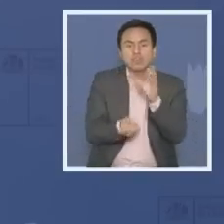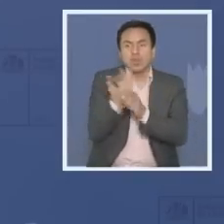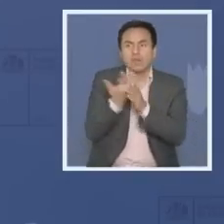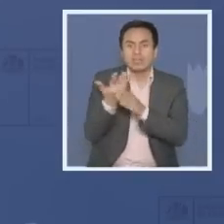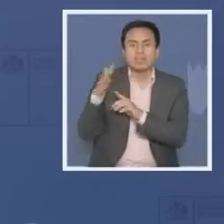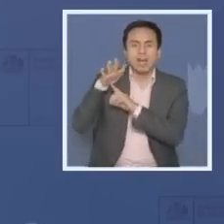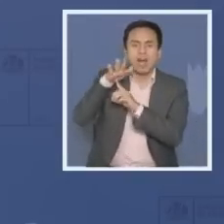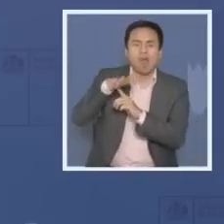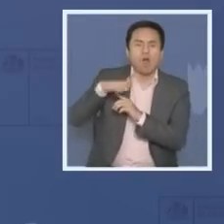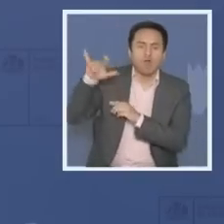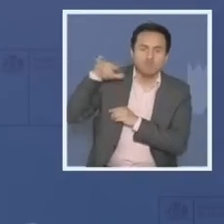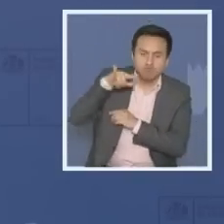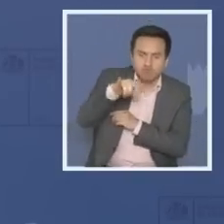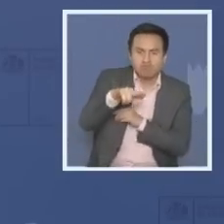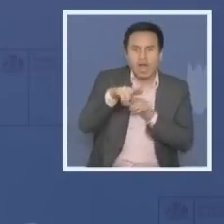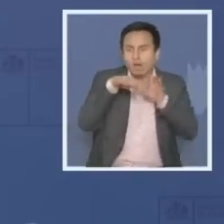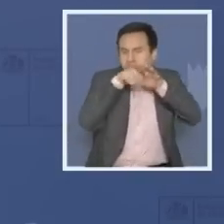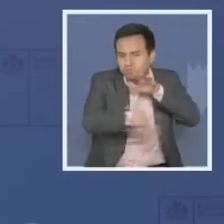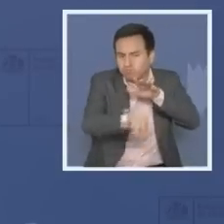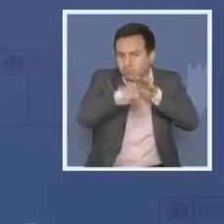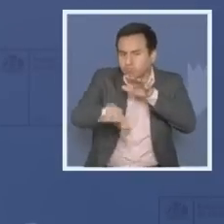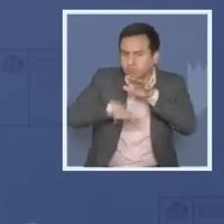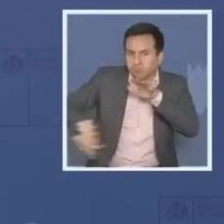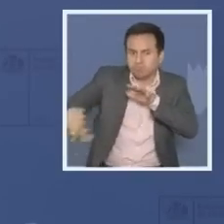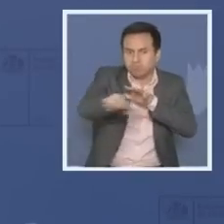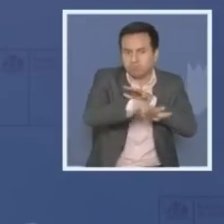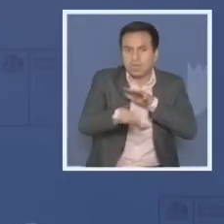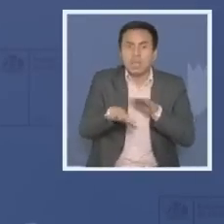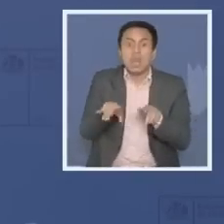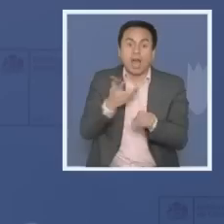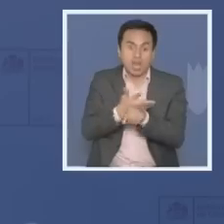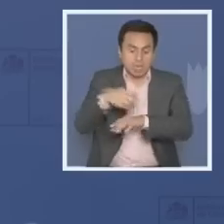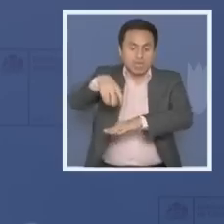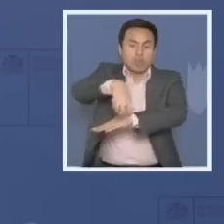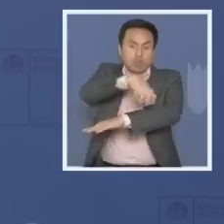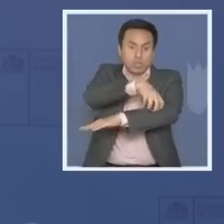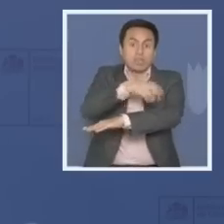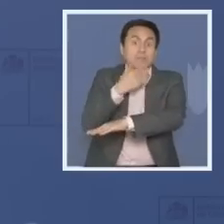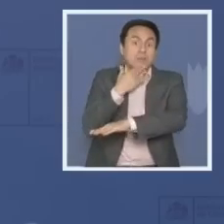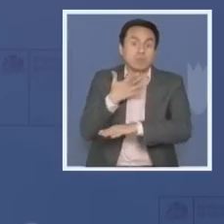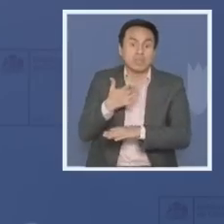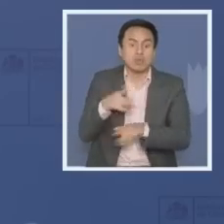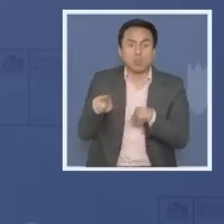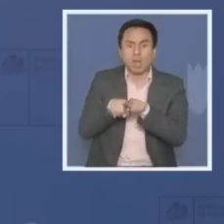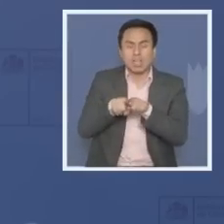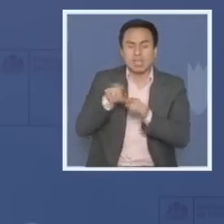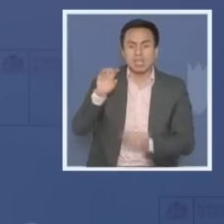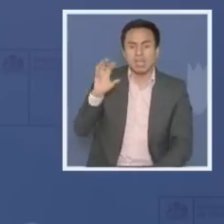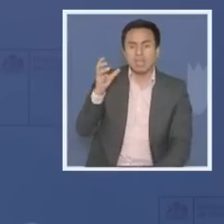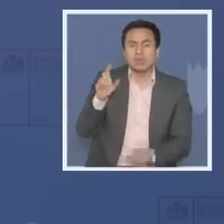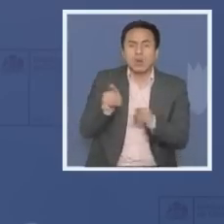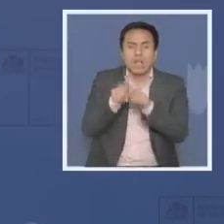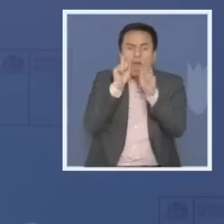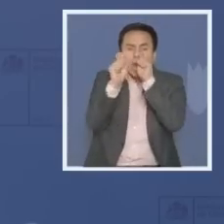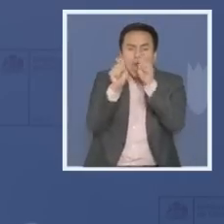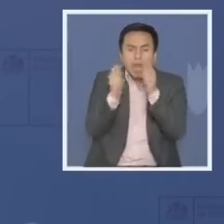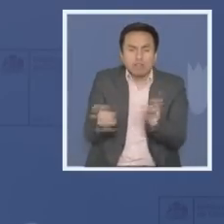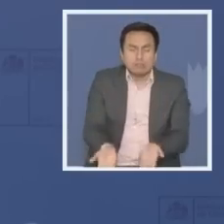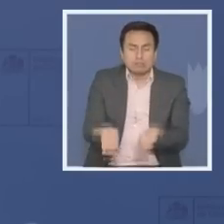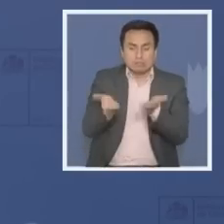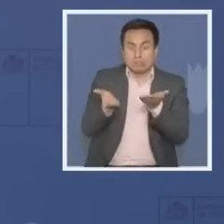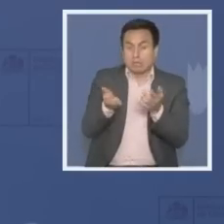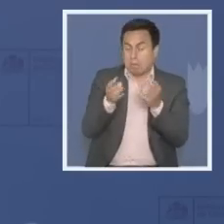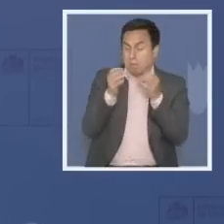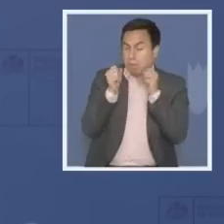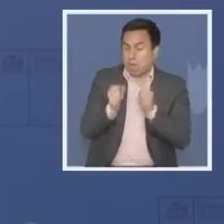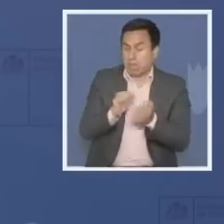naves que se suman al combate del fuego en esa zona, manteniendo presencia en otras regiones, porque como hay condiciones de riesgo, no se pueden